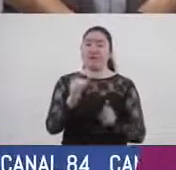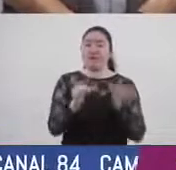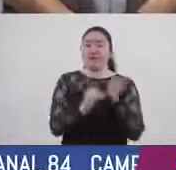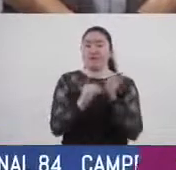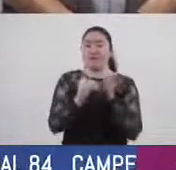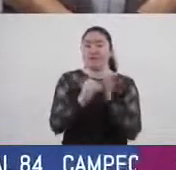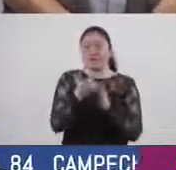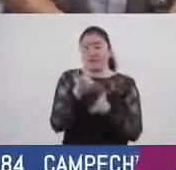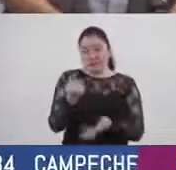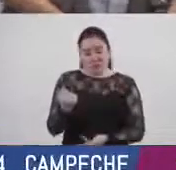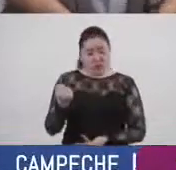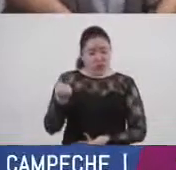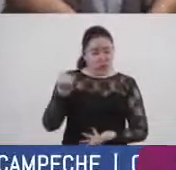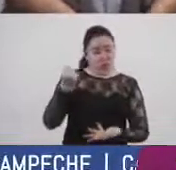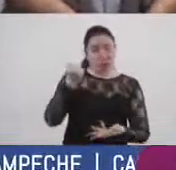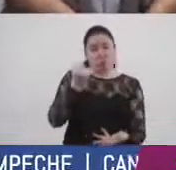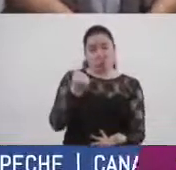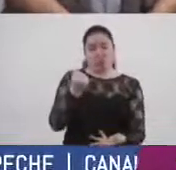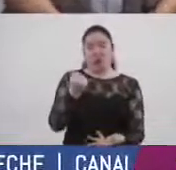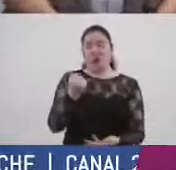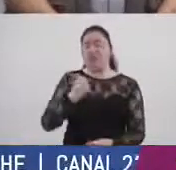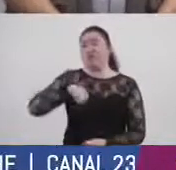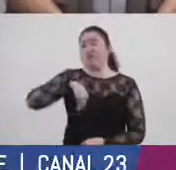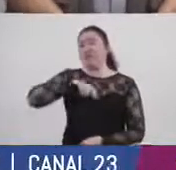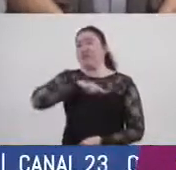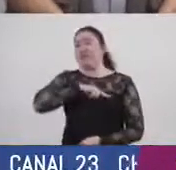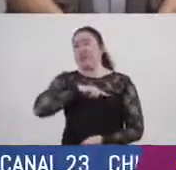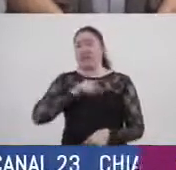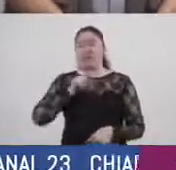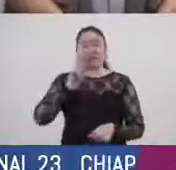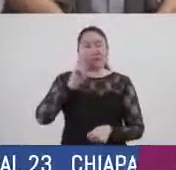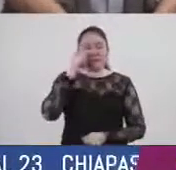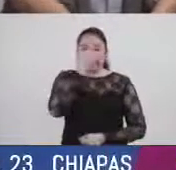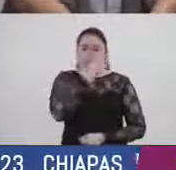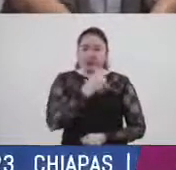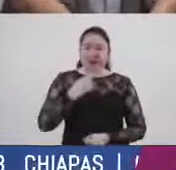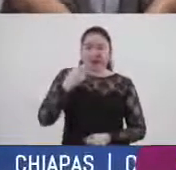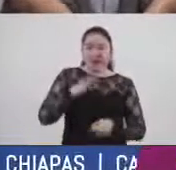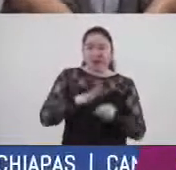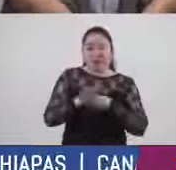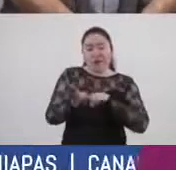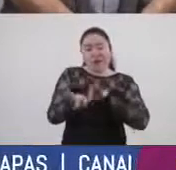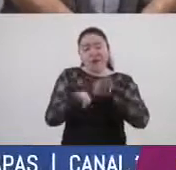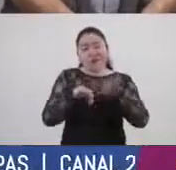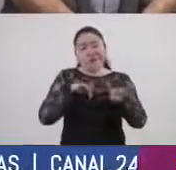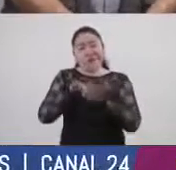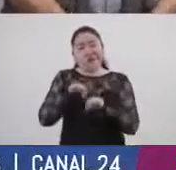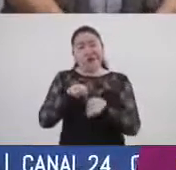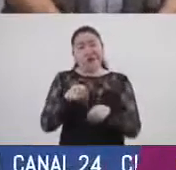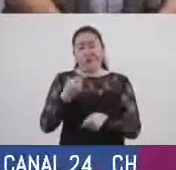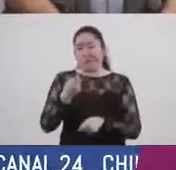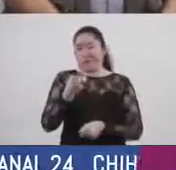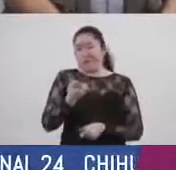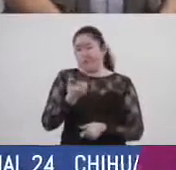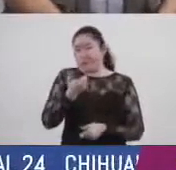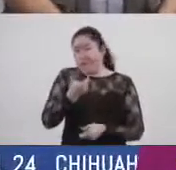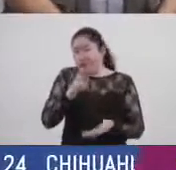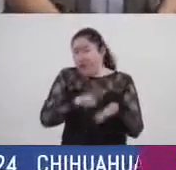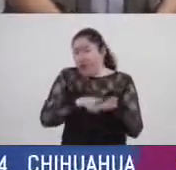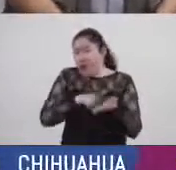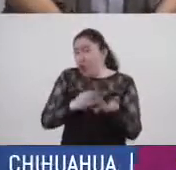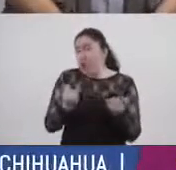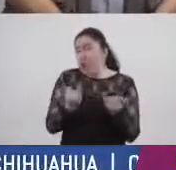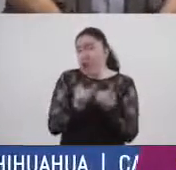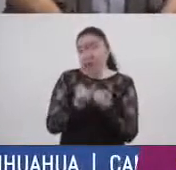estamos terminando de afinar te digo todas las actividades con sus presupuestos y sus costos sobre todo porque